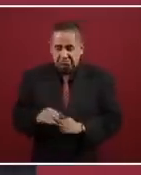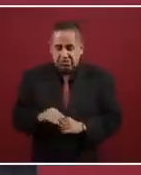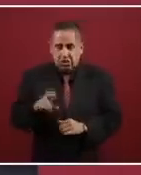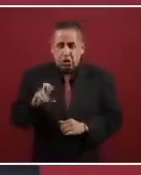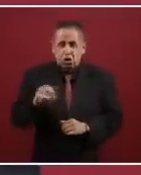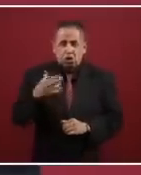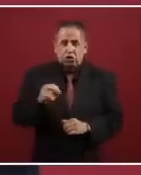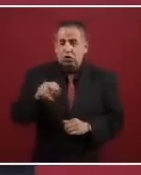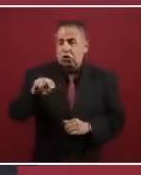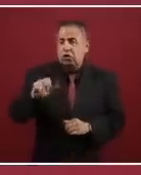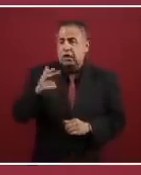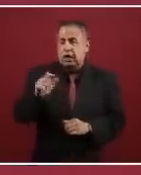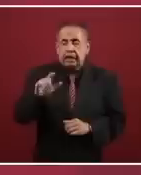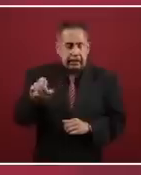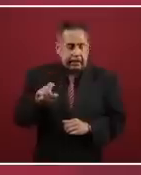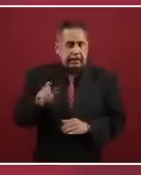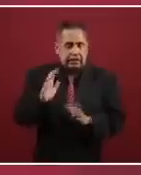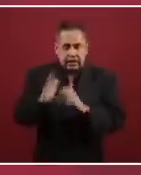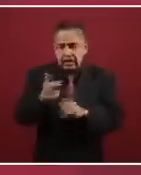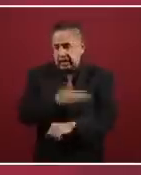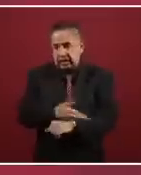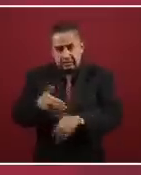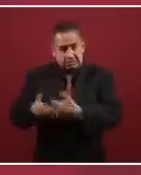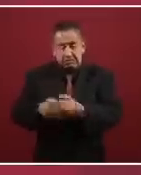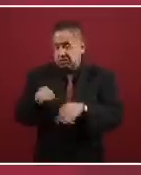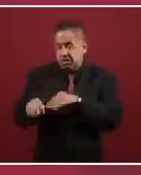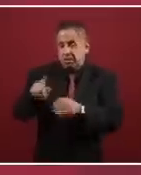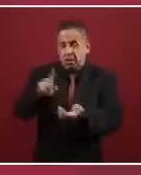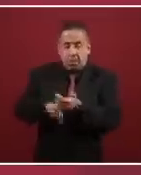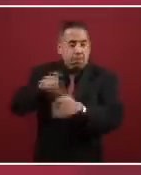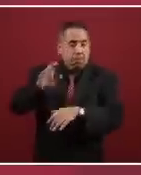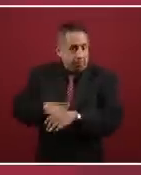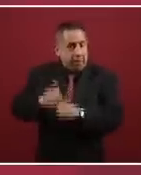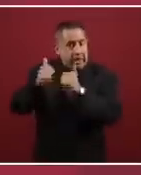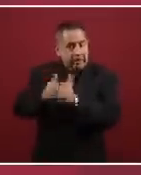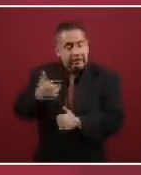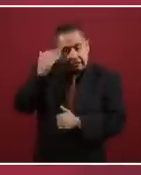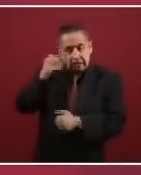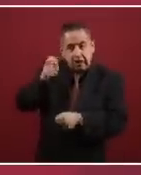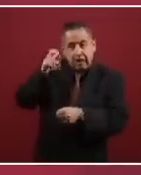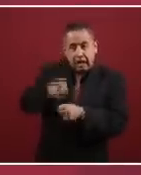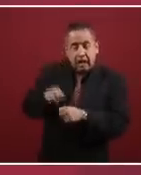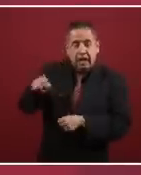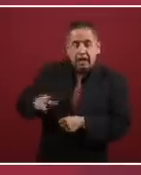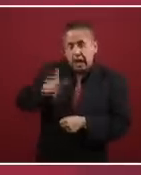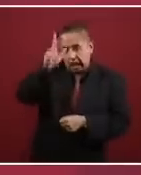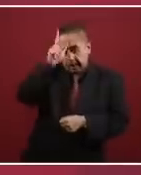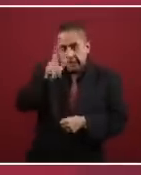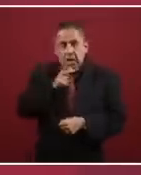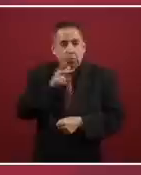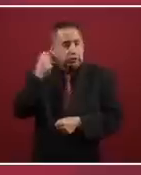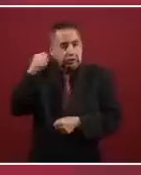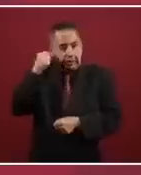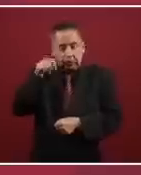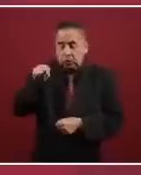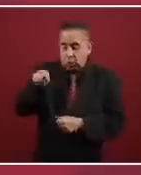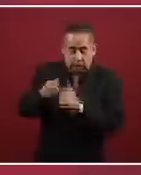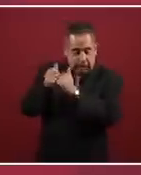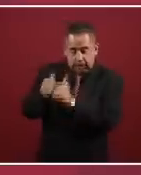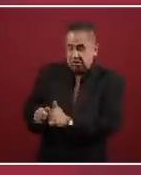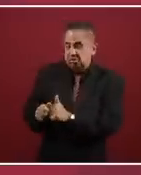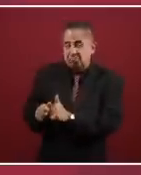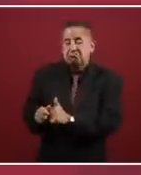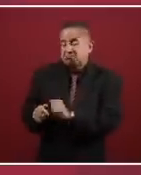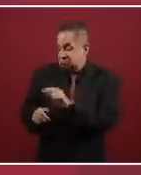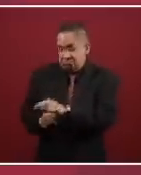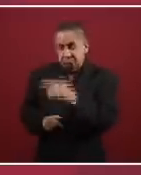Rocío Nale, ya está trabajando más tiempo en Villahermosa, Tabasco.